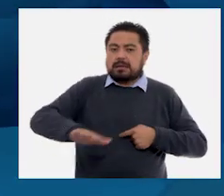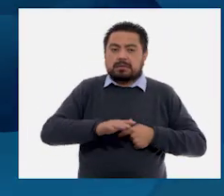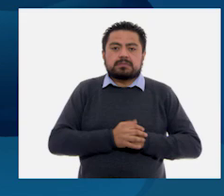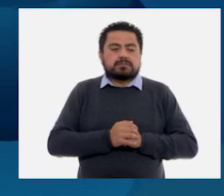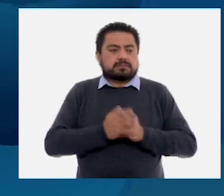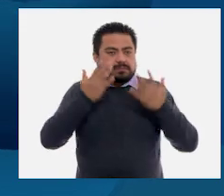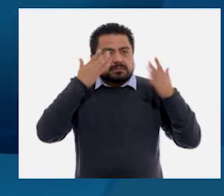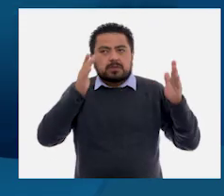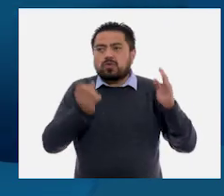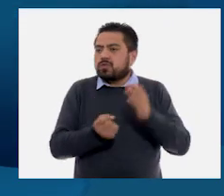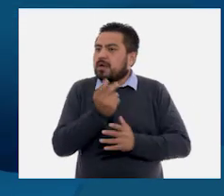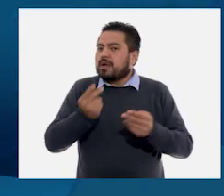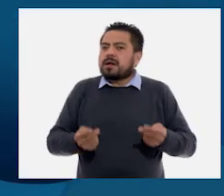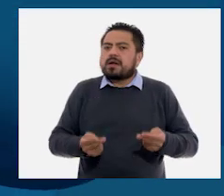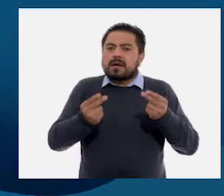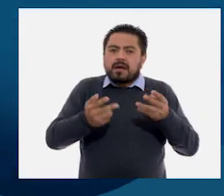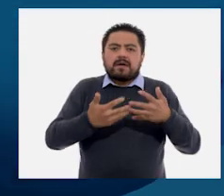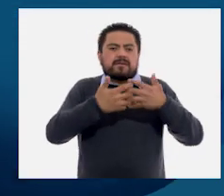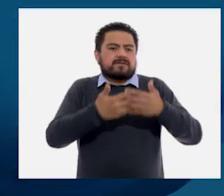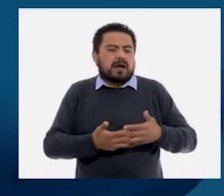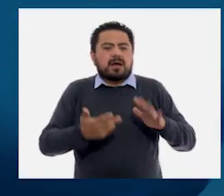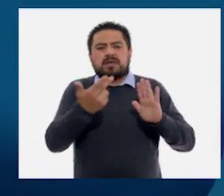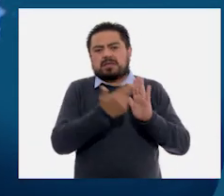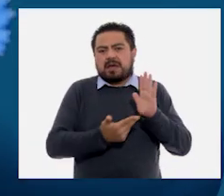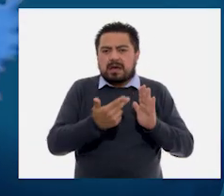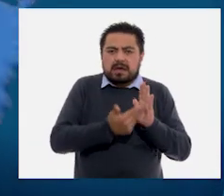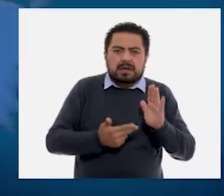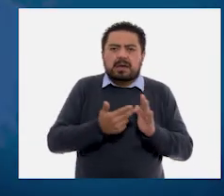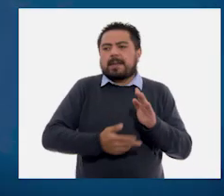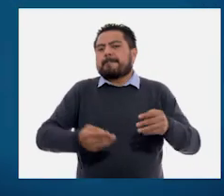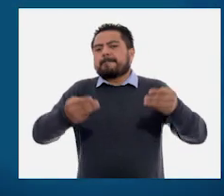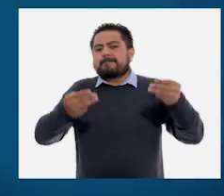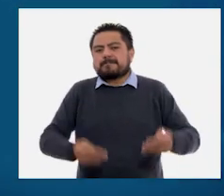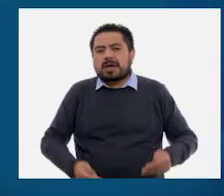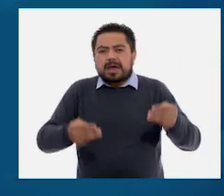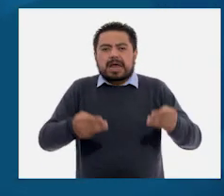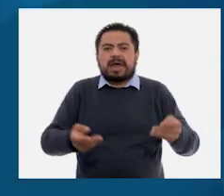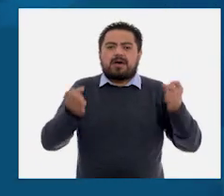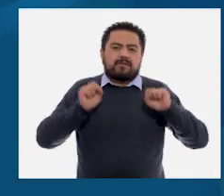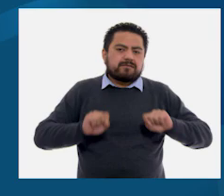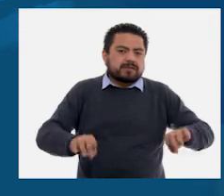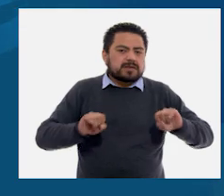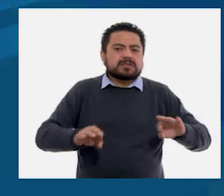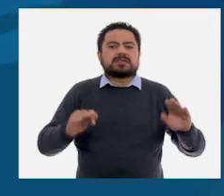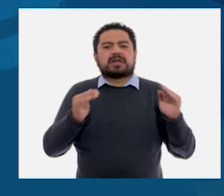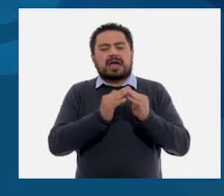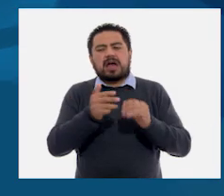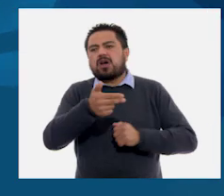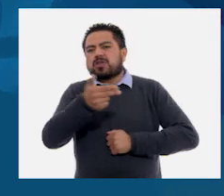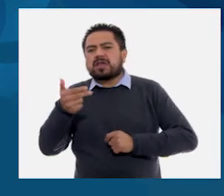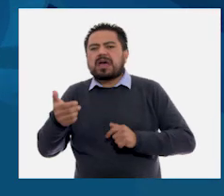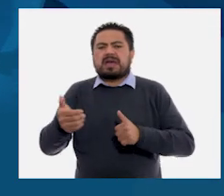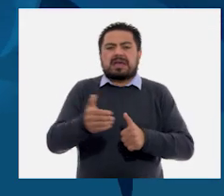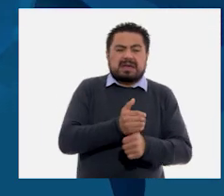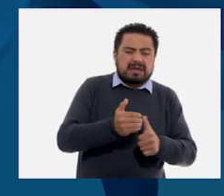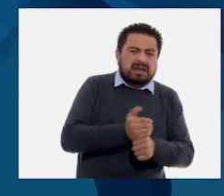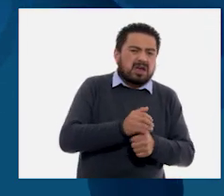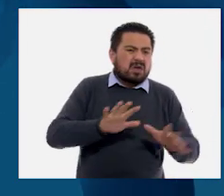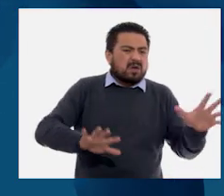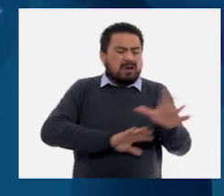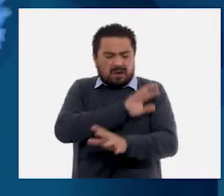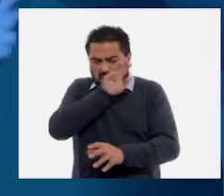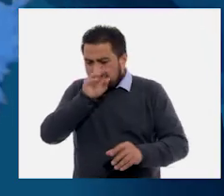abrirse nuevos negocios, fábricas, talleres, mercados, oficinas, casas, hoteles, cantinas, de